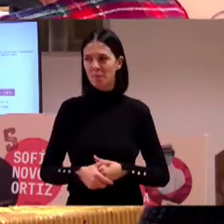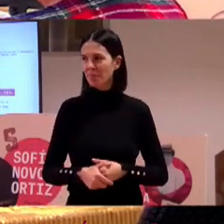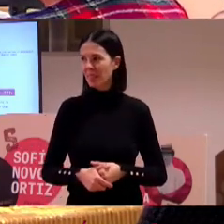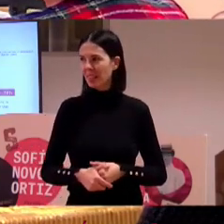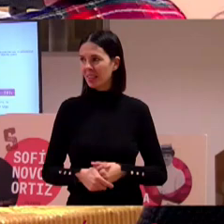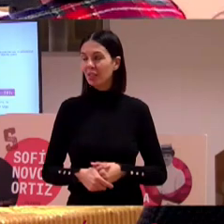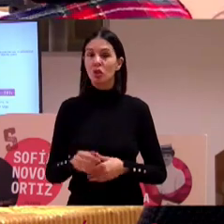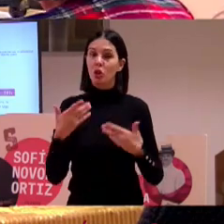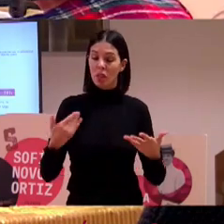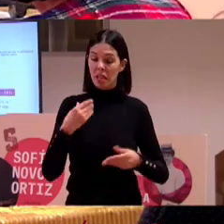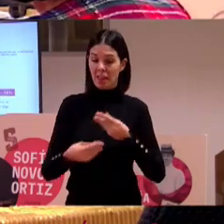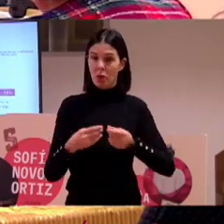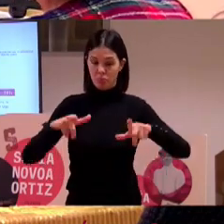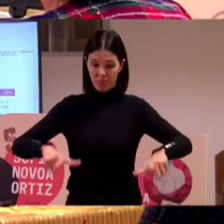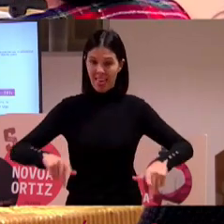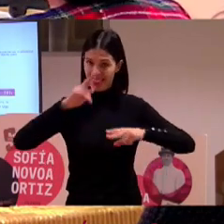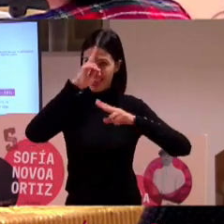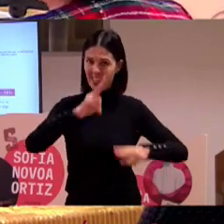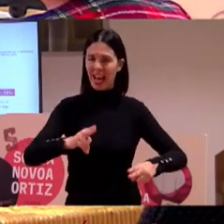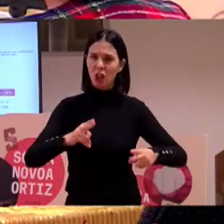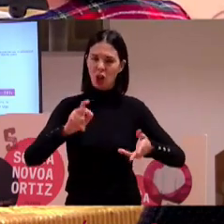le dedicaron de eso hecho, en español. De hecho,